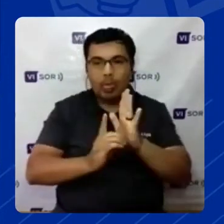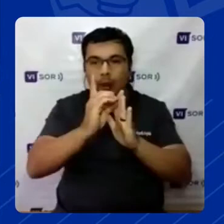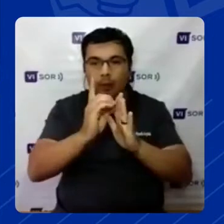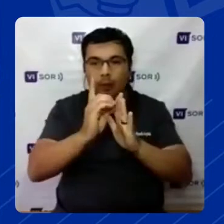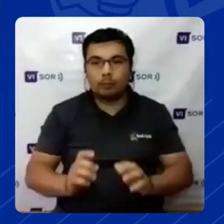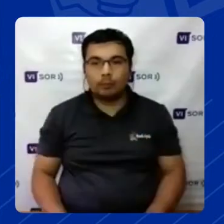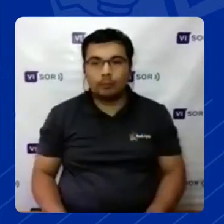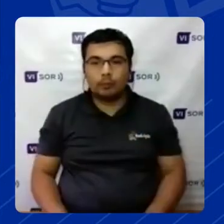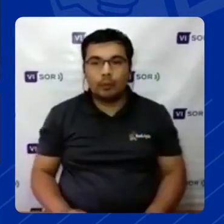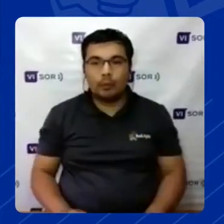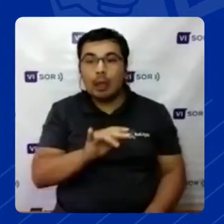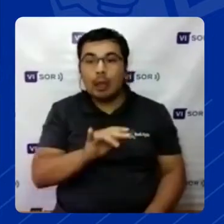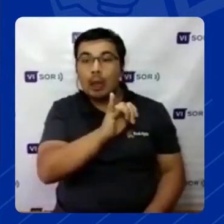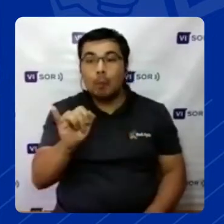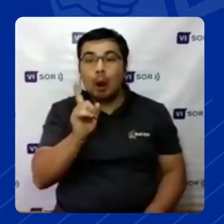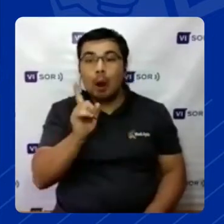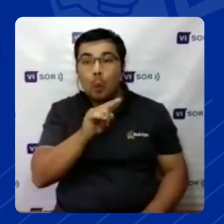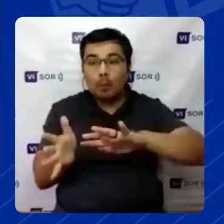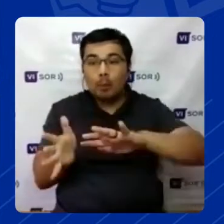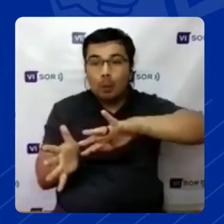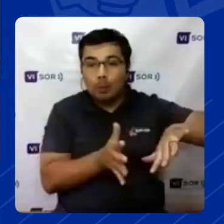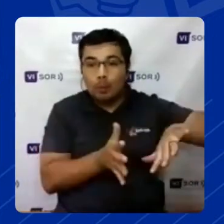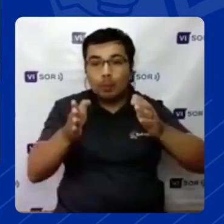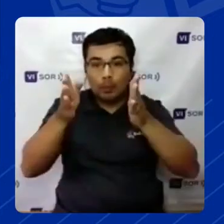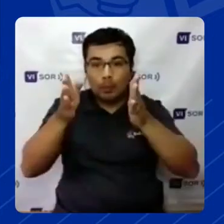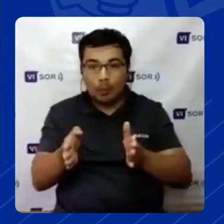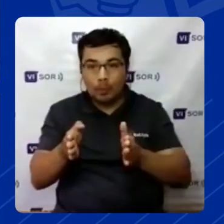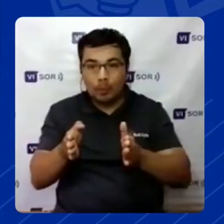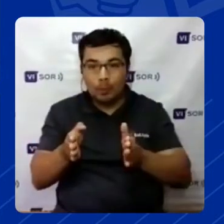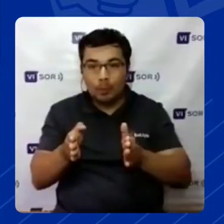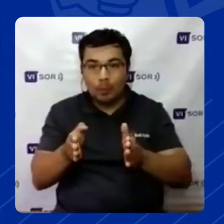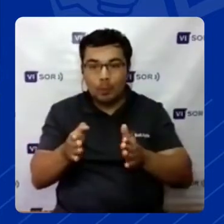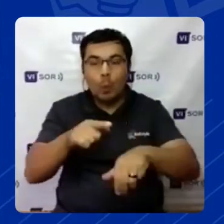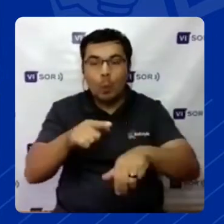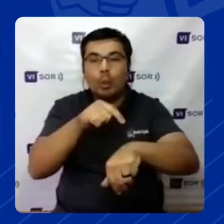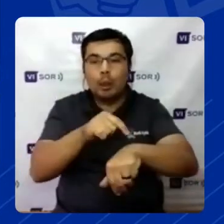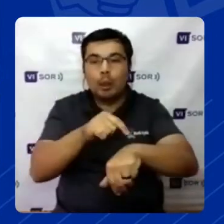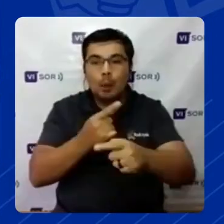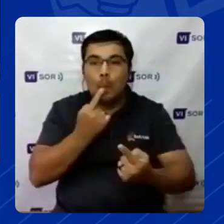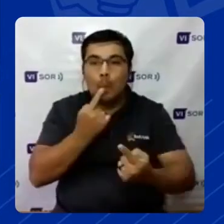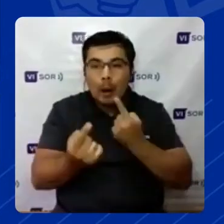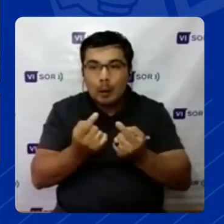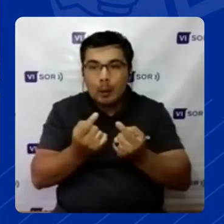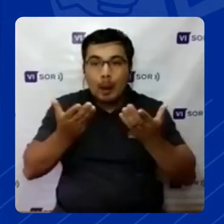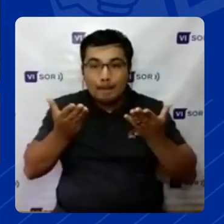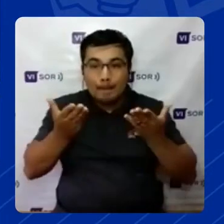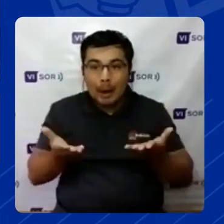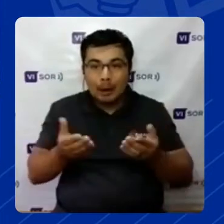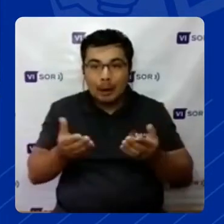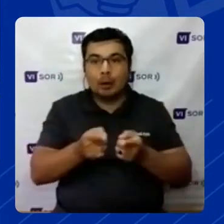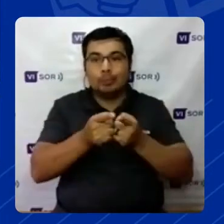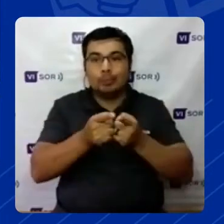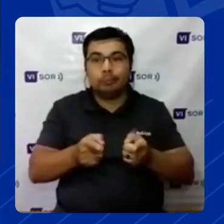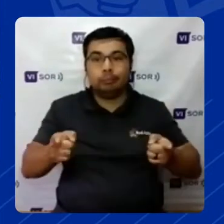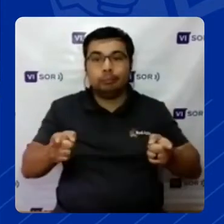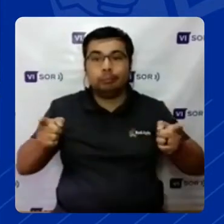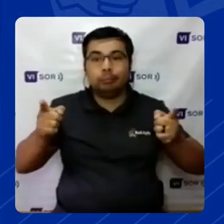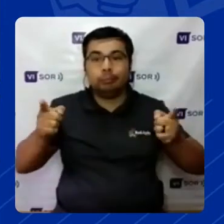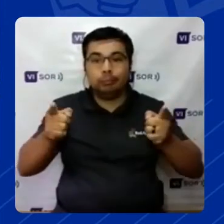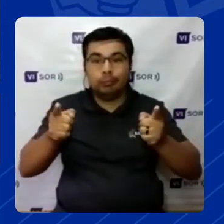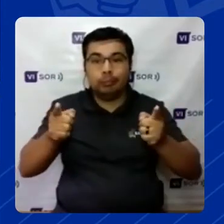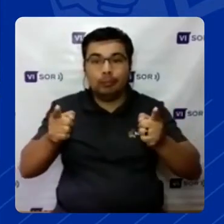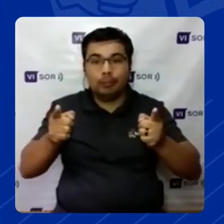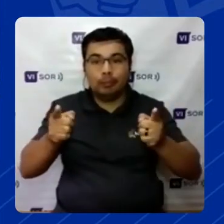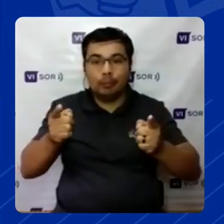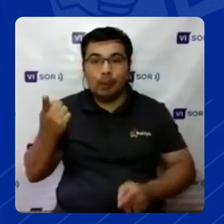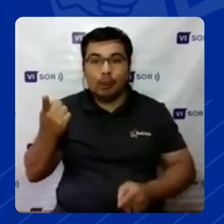un espacio para preguntas. Para esto, a lo largo de las presentaciones, pueden ir dejando sus preguntas y comentarios